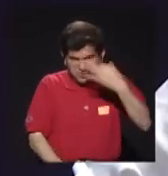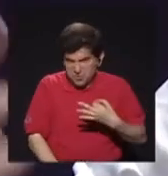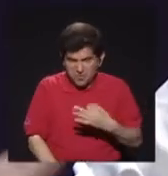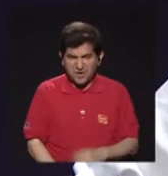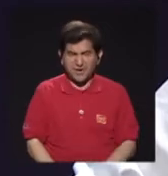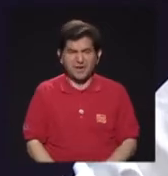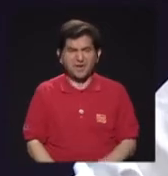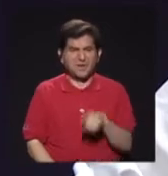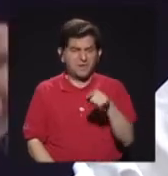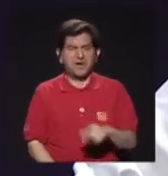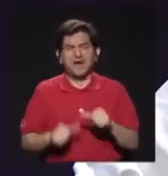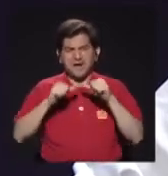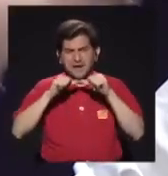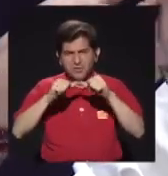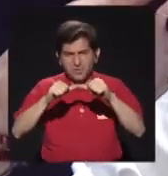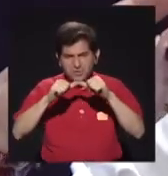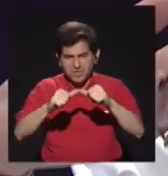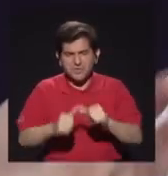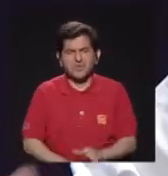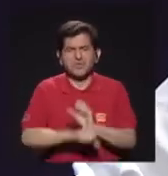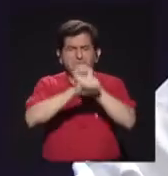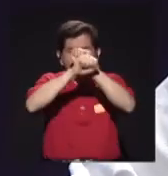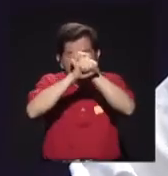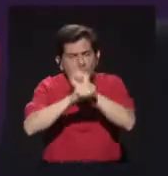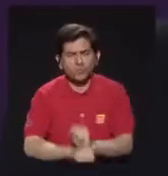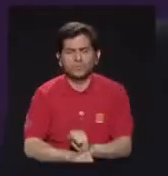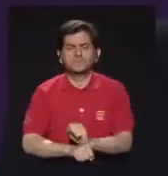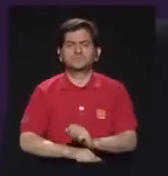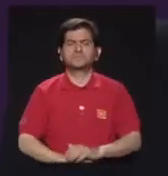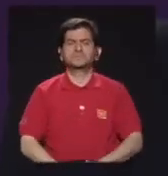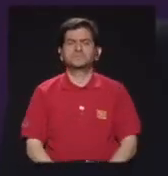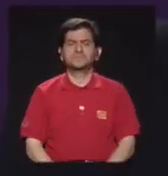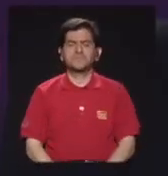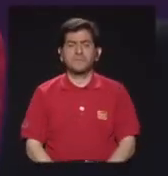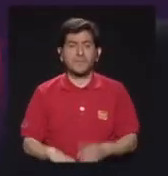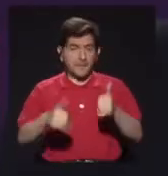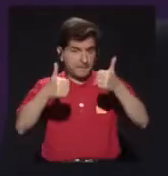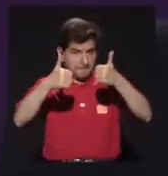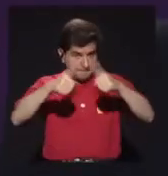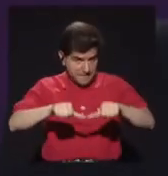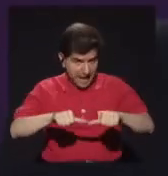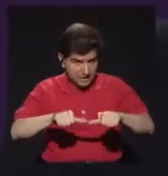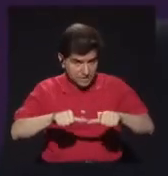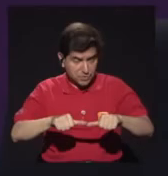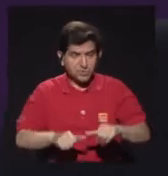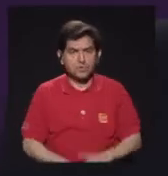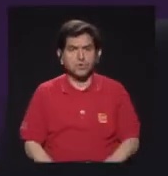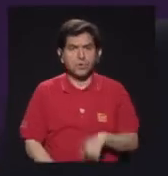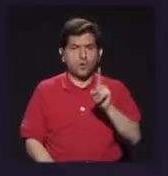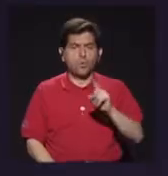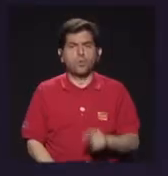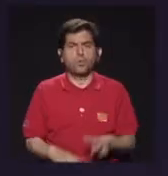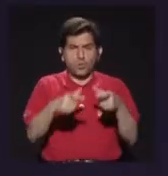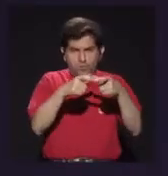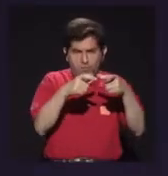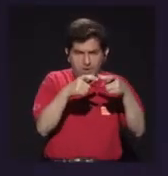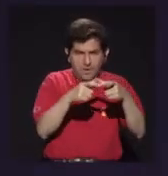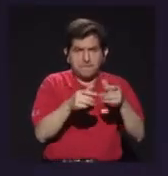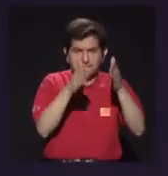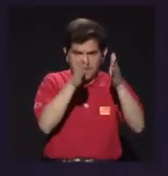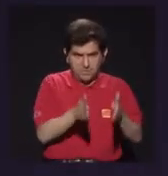tono que se le va a dar que es un tono ultra conservador y va a haber un pacto o el pacto era que quedara algún minoritario paso es que